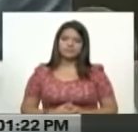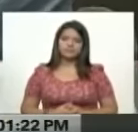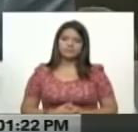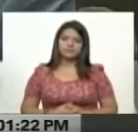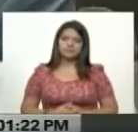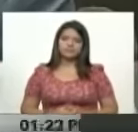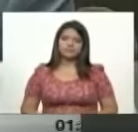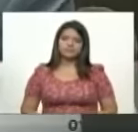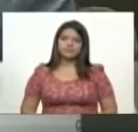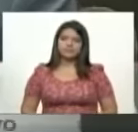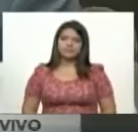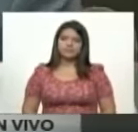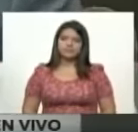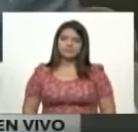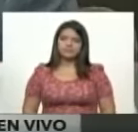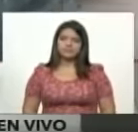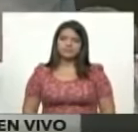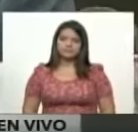cumplir con